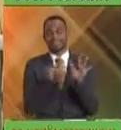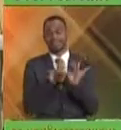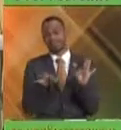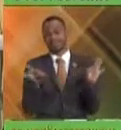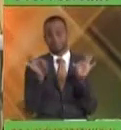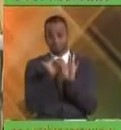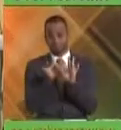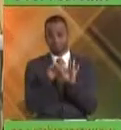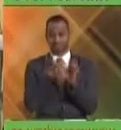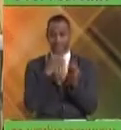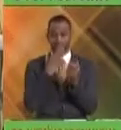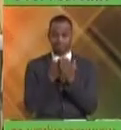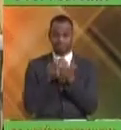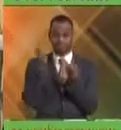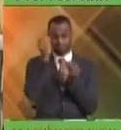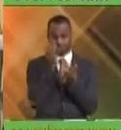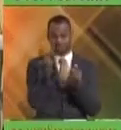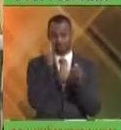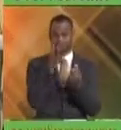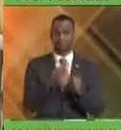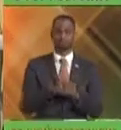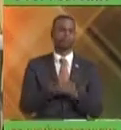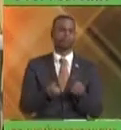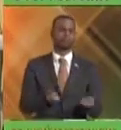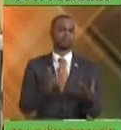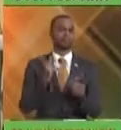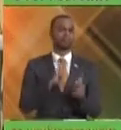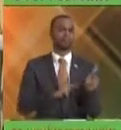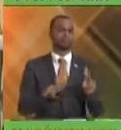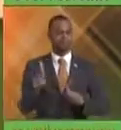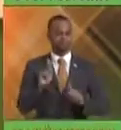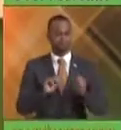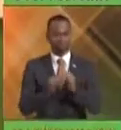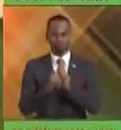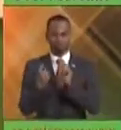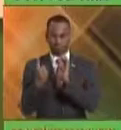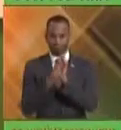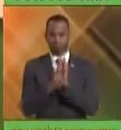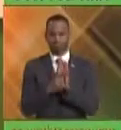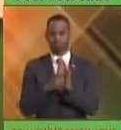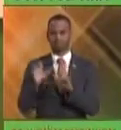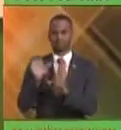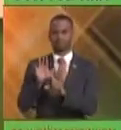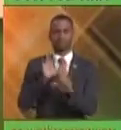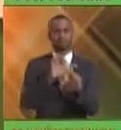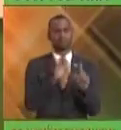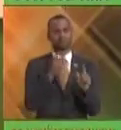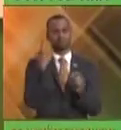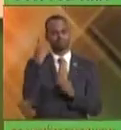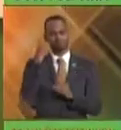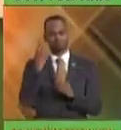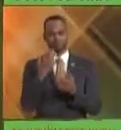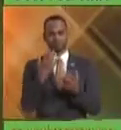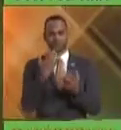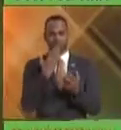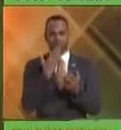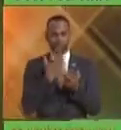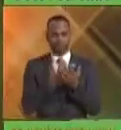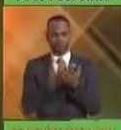tener buenos datos de cuántas personas con discapacidad qué tipologías de discapacidad para hacer buenas intervenciones